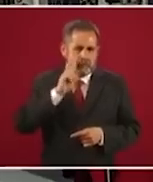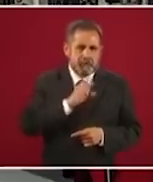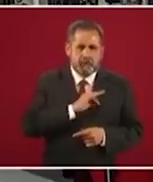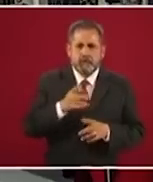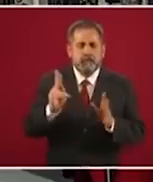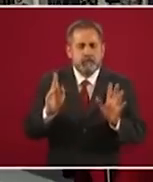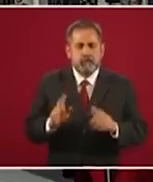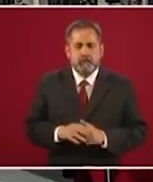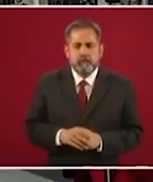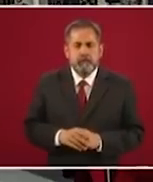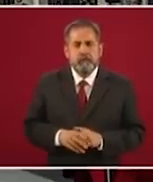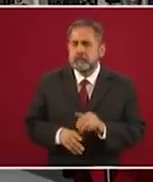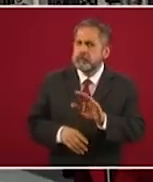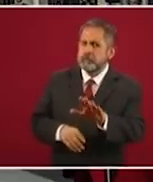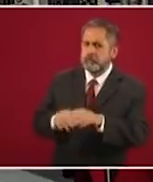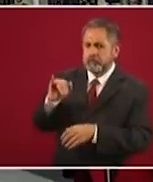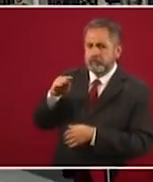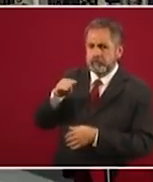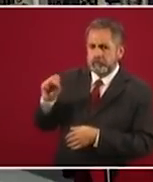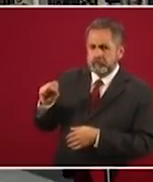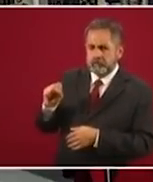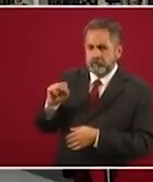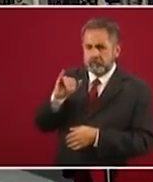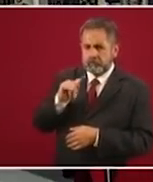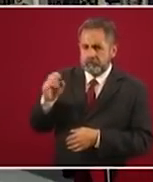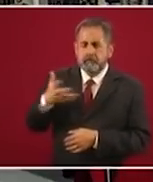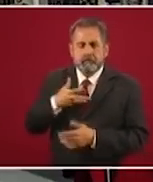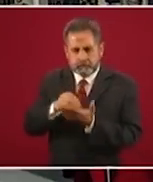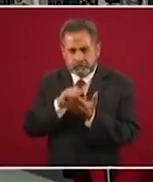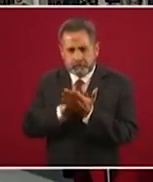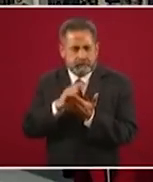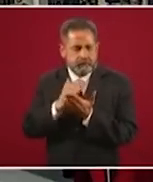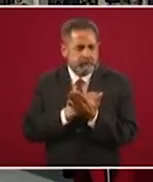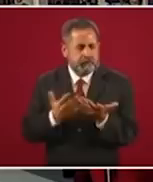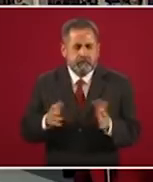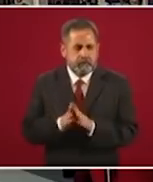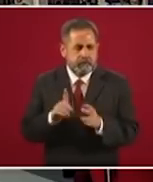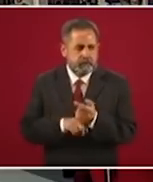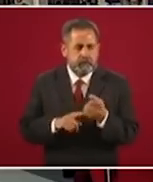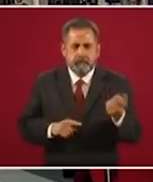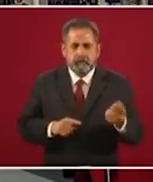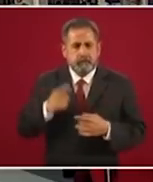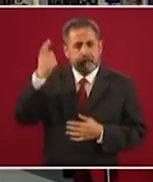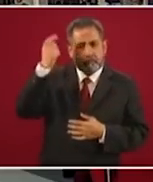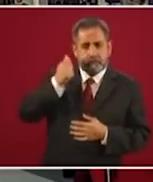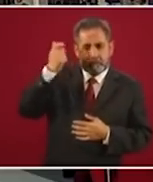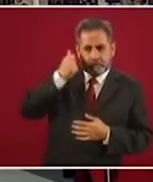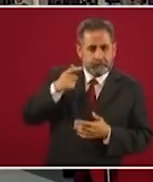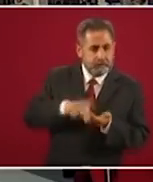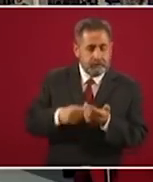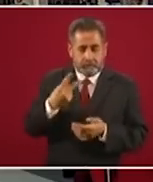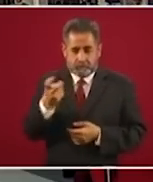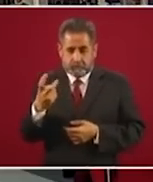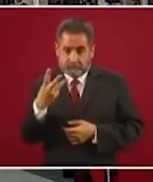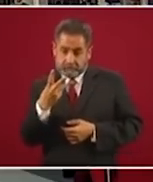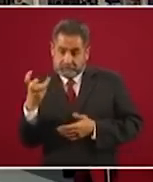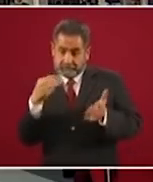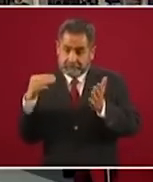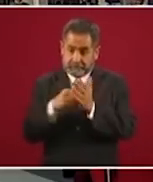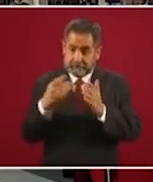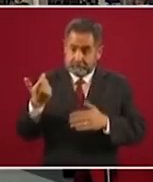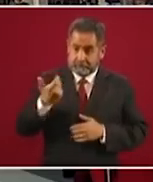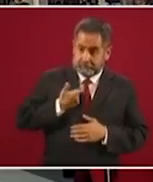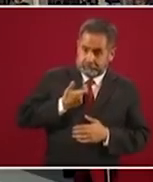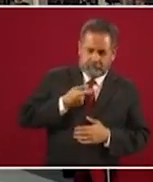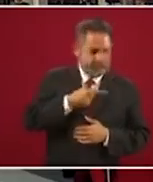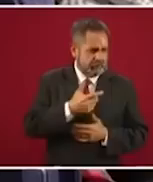Pero seguramente el IMSS y el ISSSTE lo tiene registrado, porque no es posible que tengan pensiones de 200, 300 mil pesos